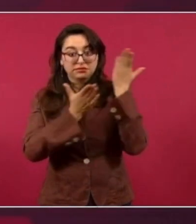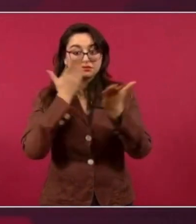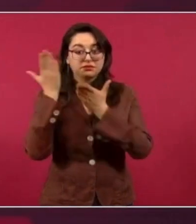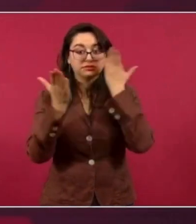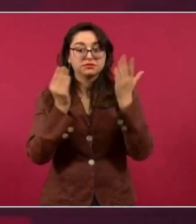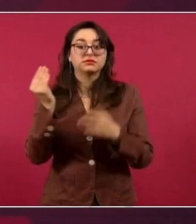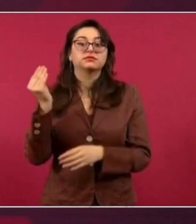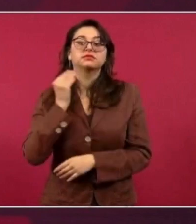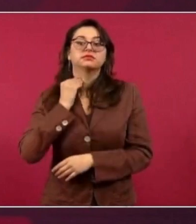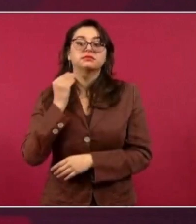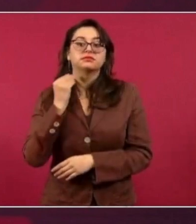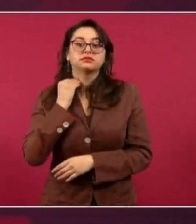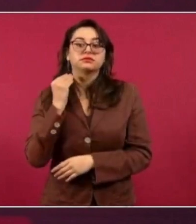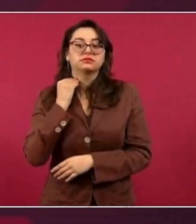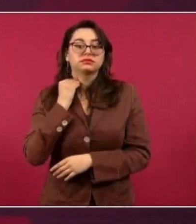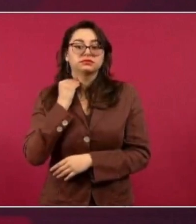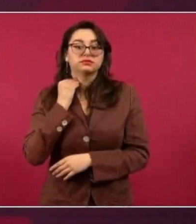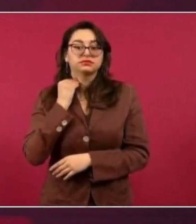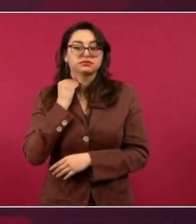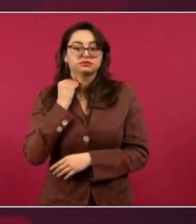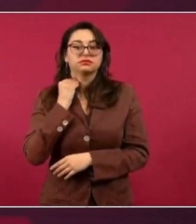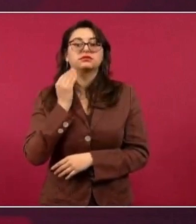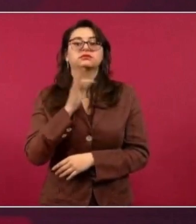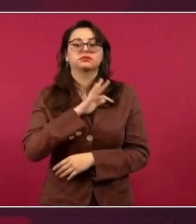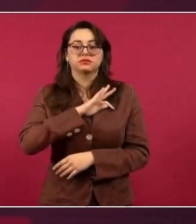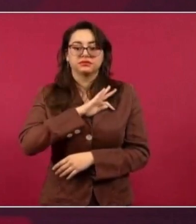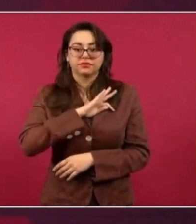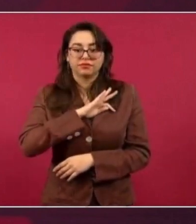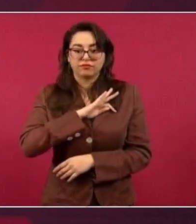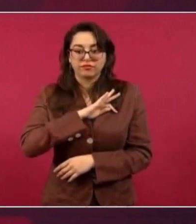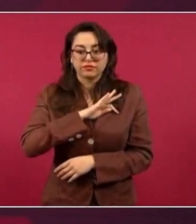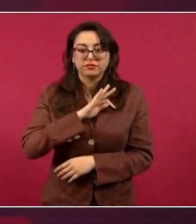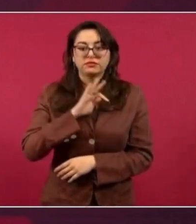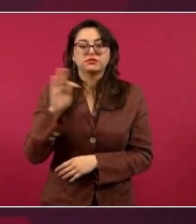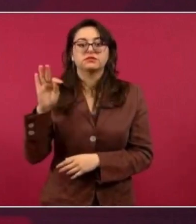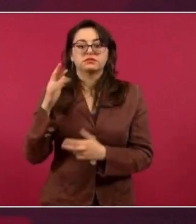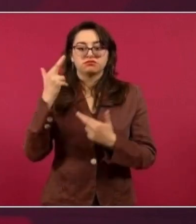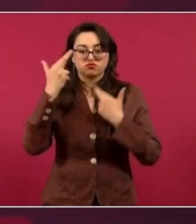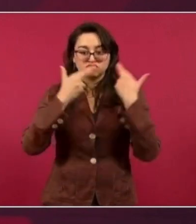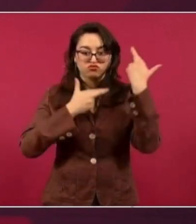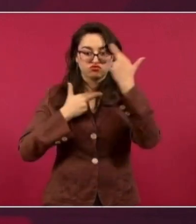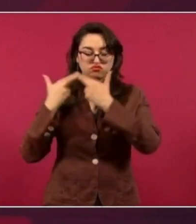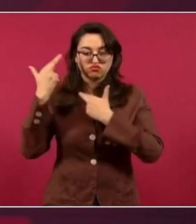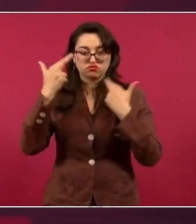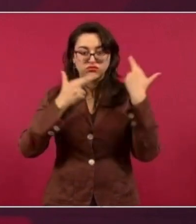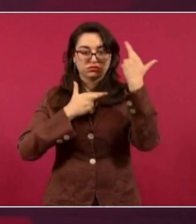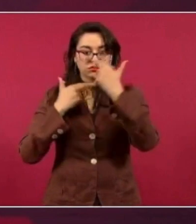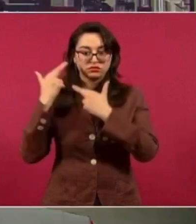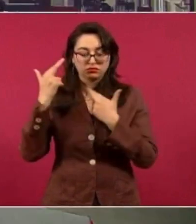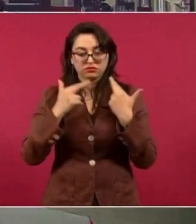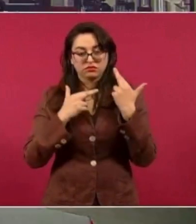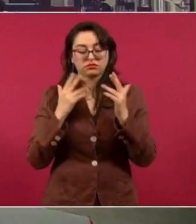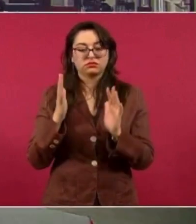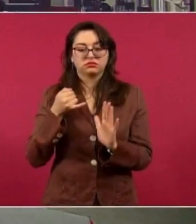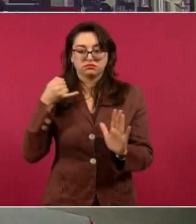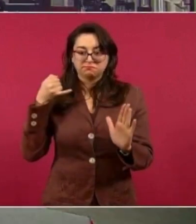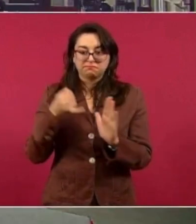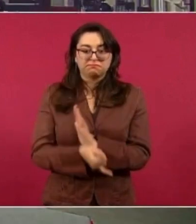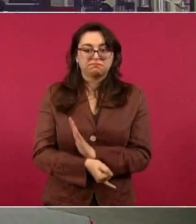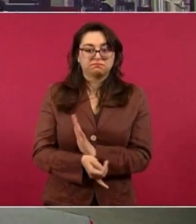los abogados, revisen el caso que estoy planteando y que me digan